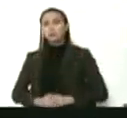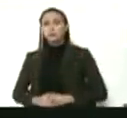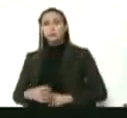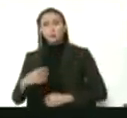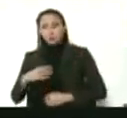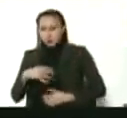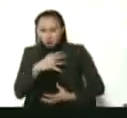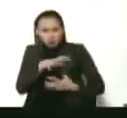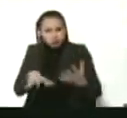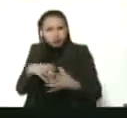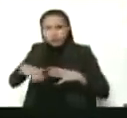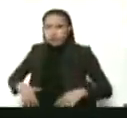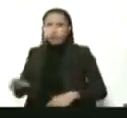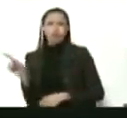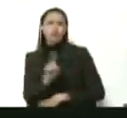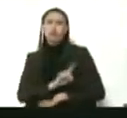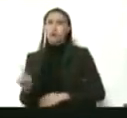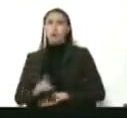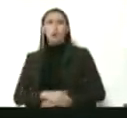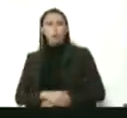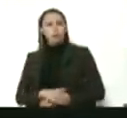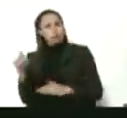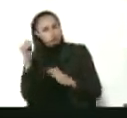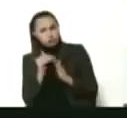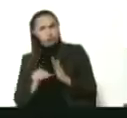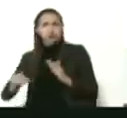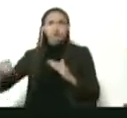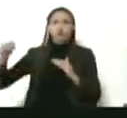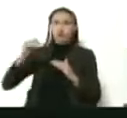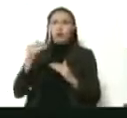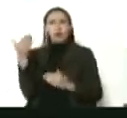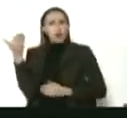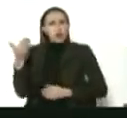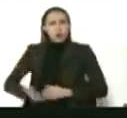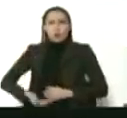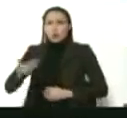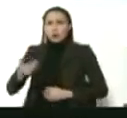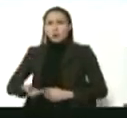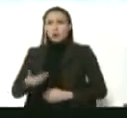Y, bueno, garantiza un alto nivel de